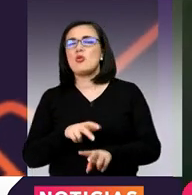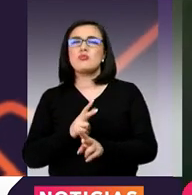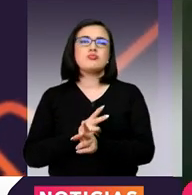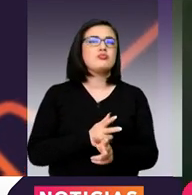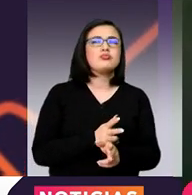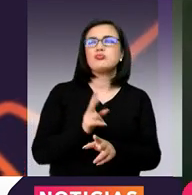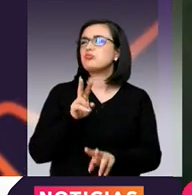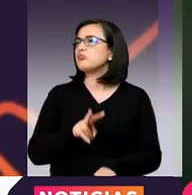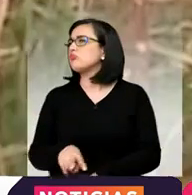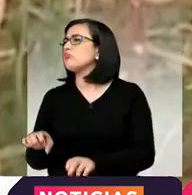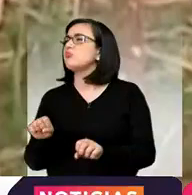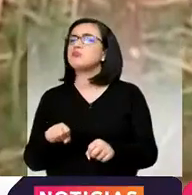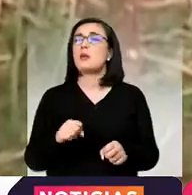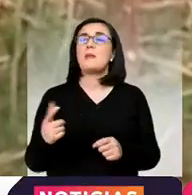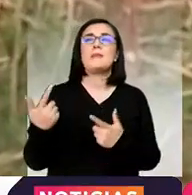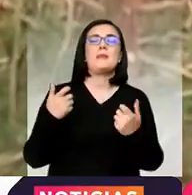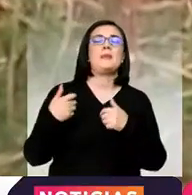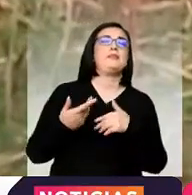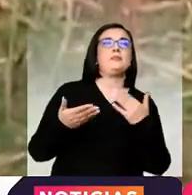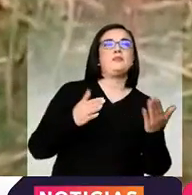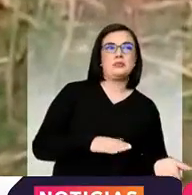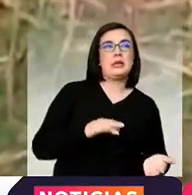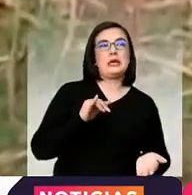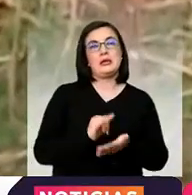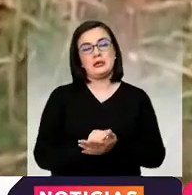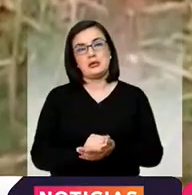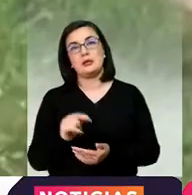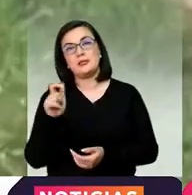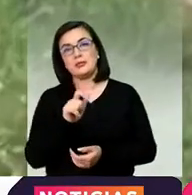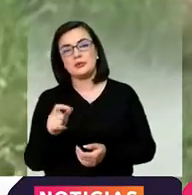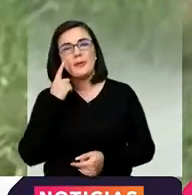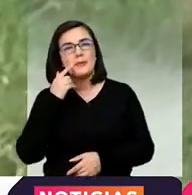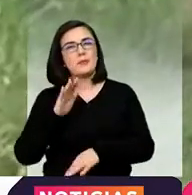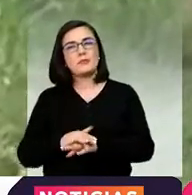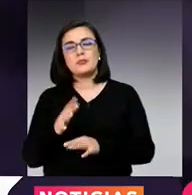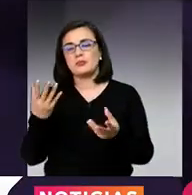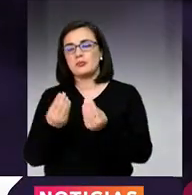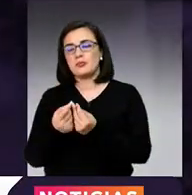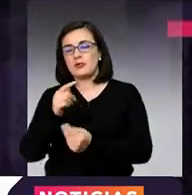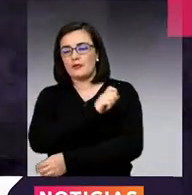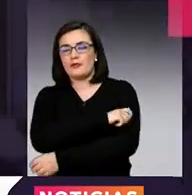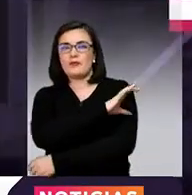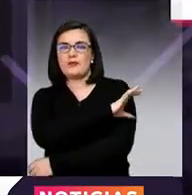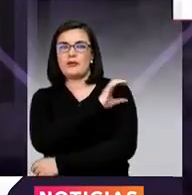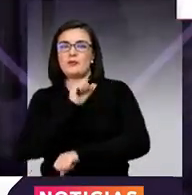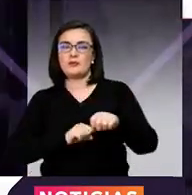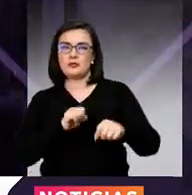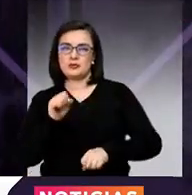vigilancia en la zona. Según información preliminar, los presuntos responsables serían disidencias de las FARC.